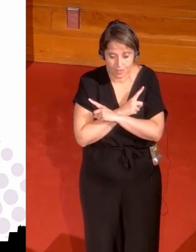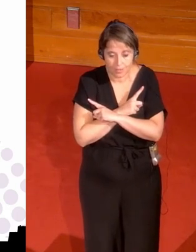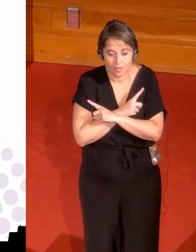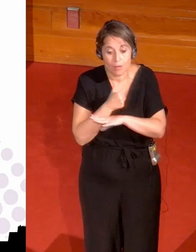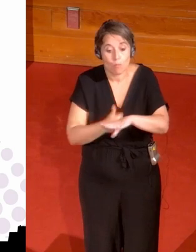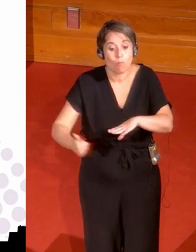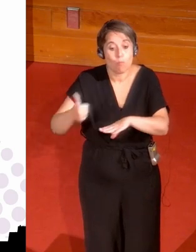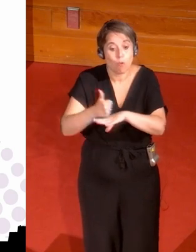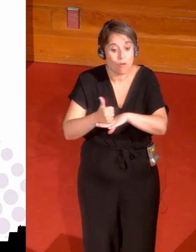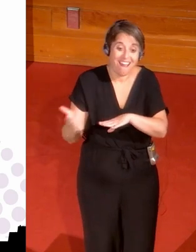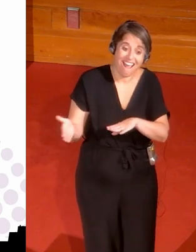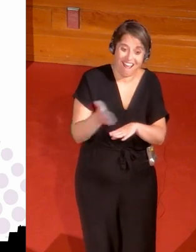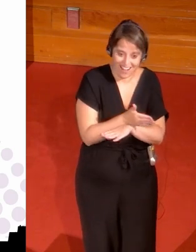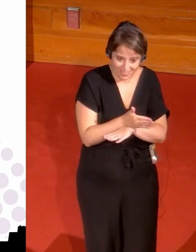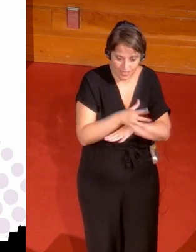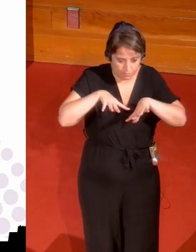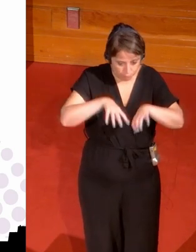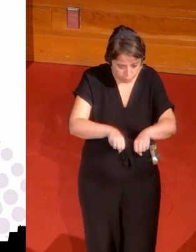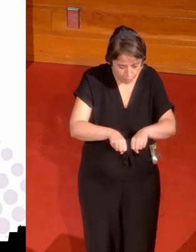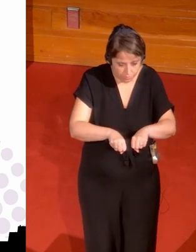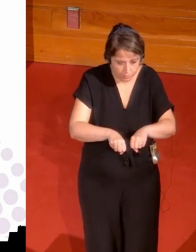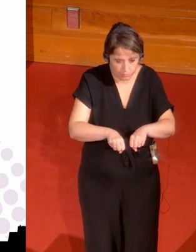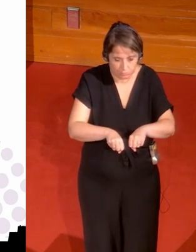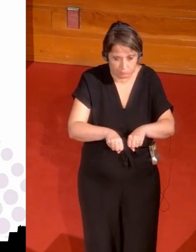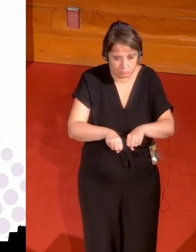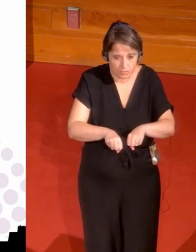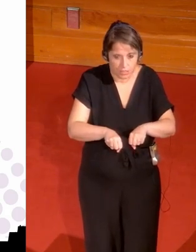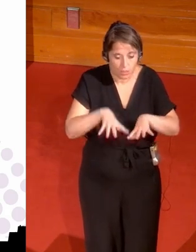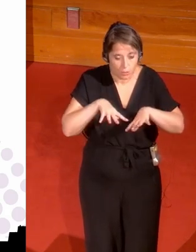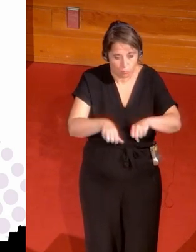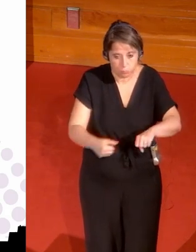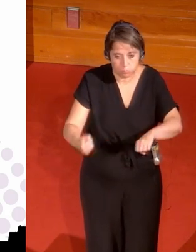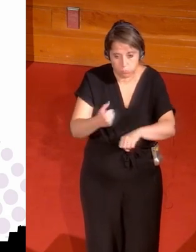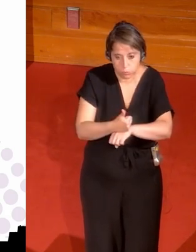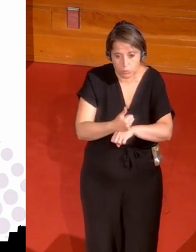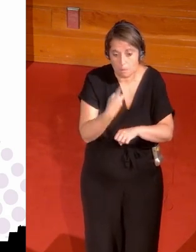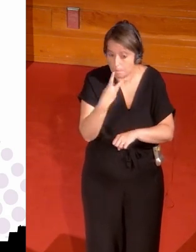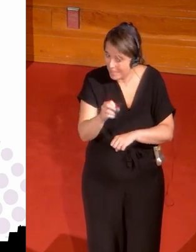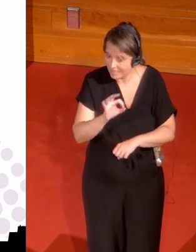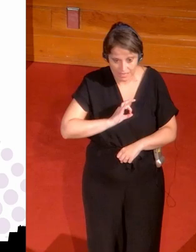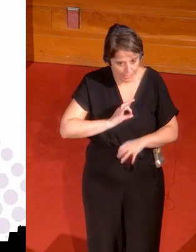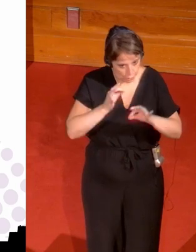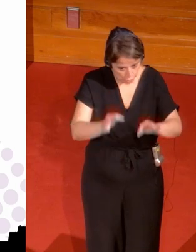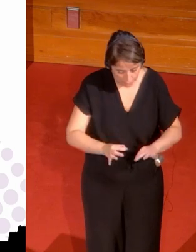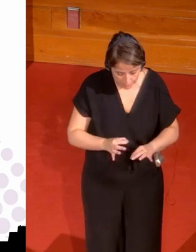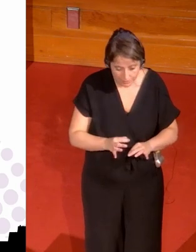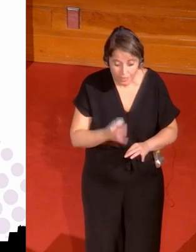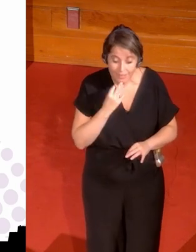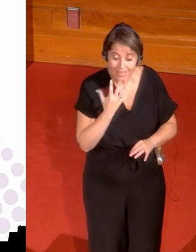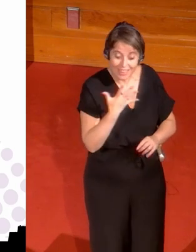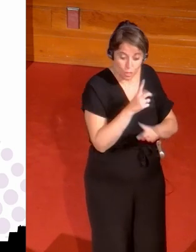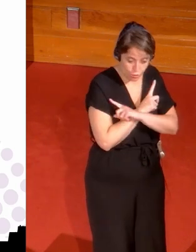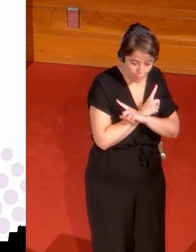tomar posesión y la toma de Posesión es el 20 de enero siempre es el 20 de enero Bueno pues que entre